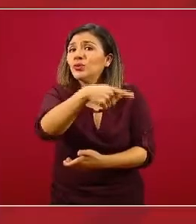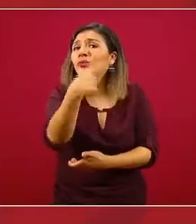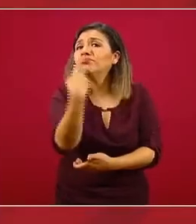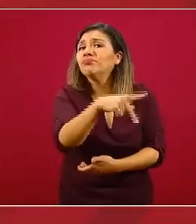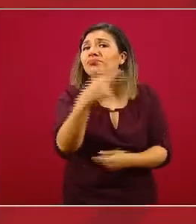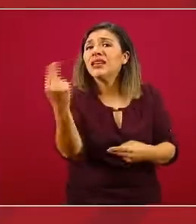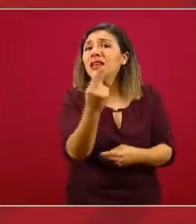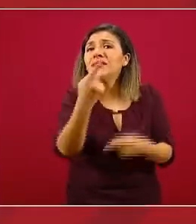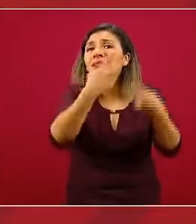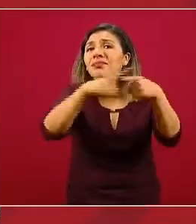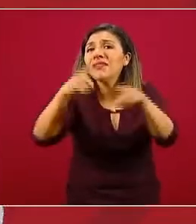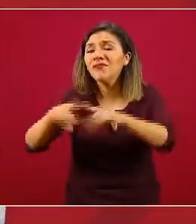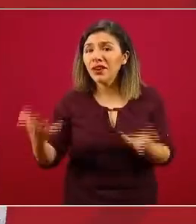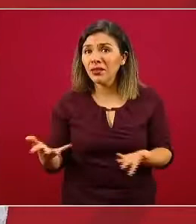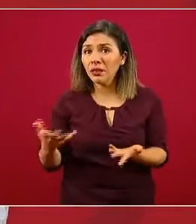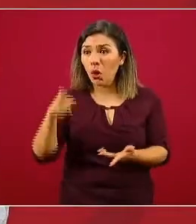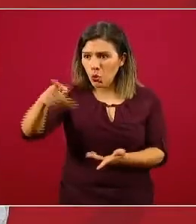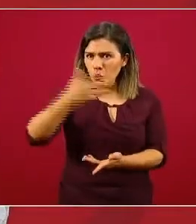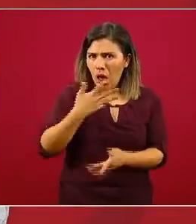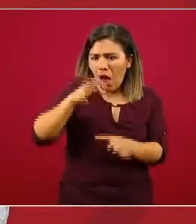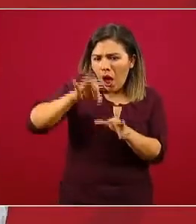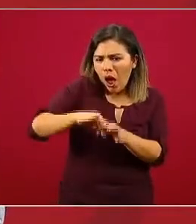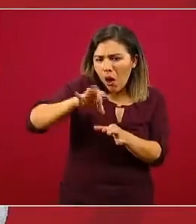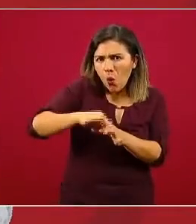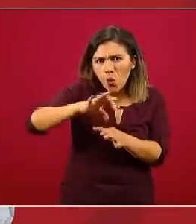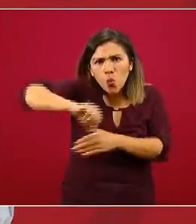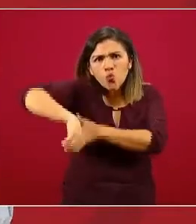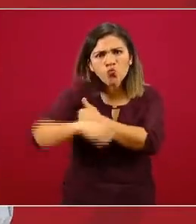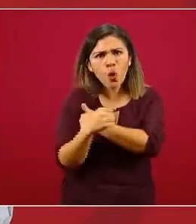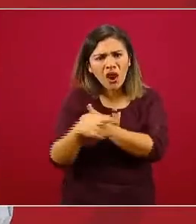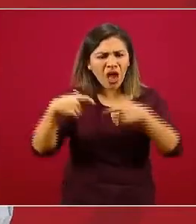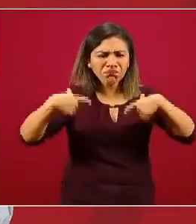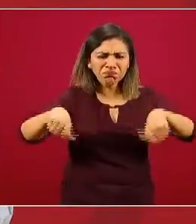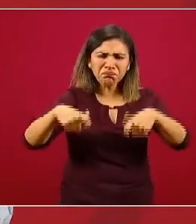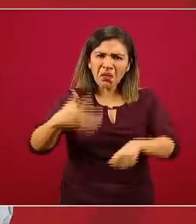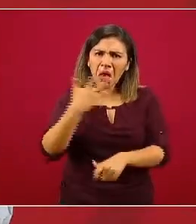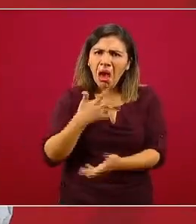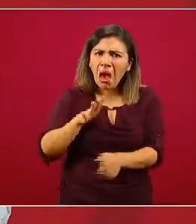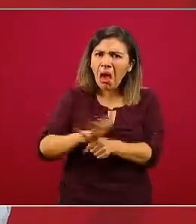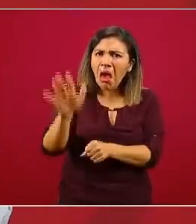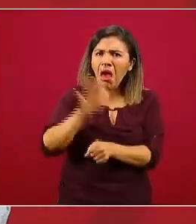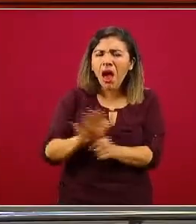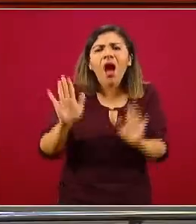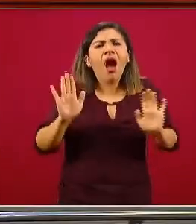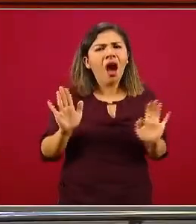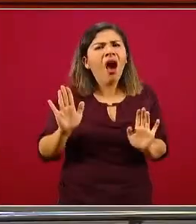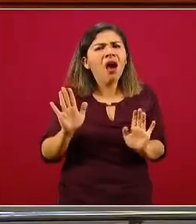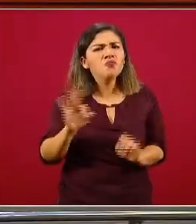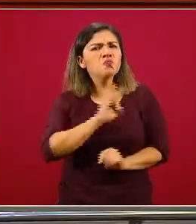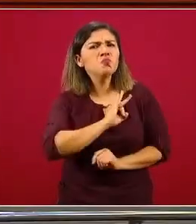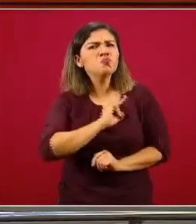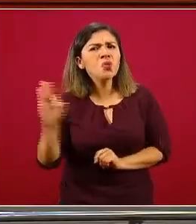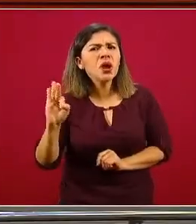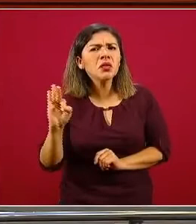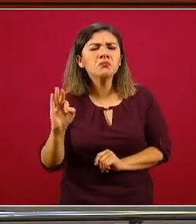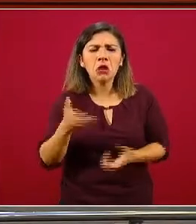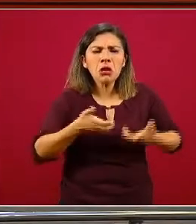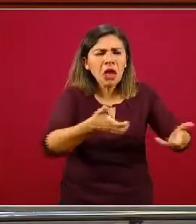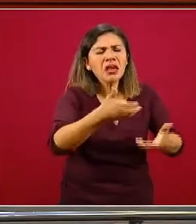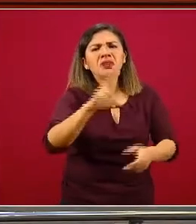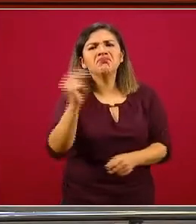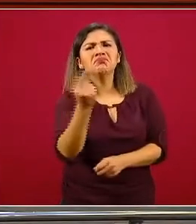necesidades. Entonces, el que tiene ahorros o suficiente riqueza puede no estar en la